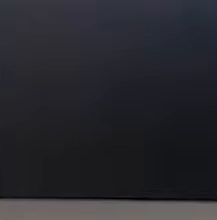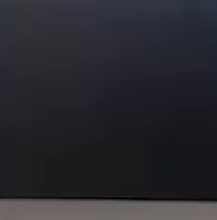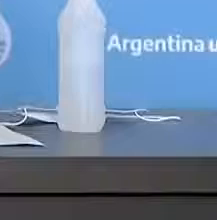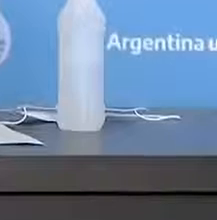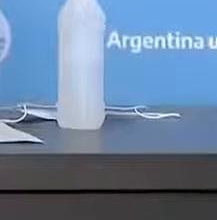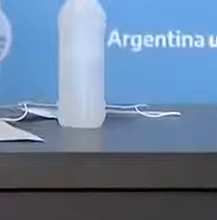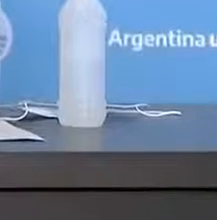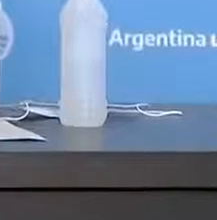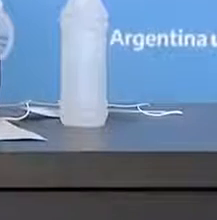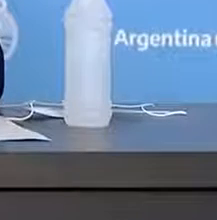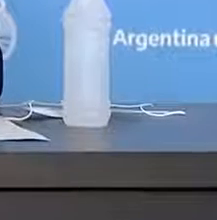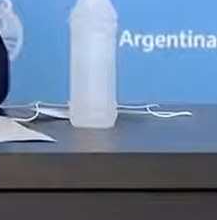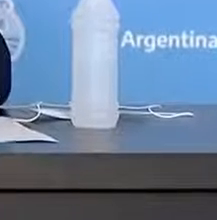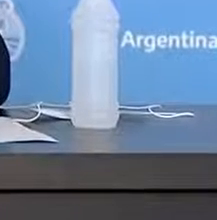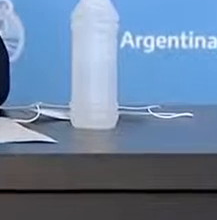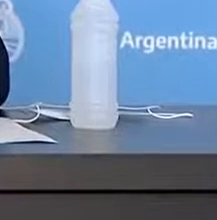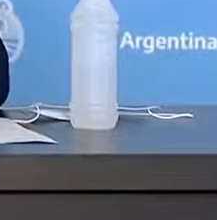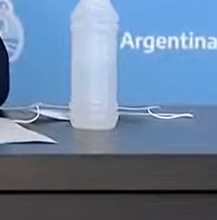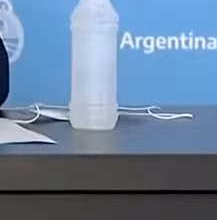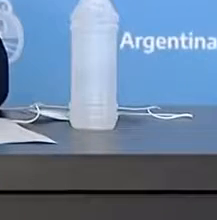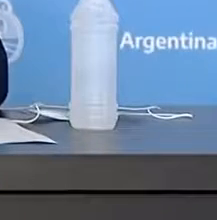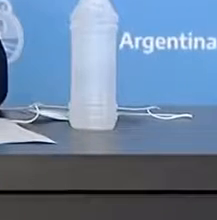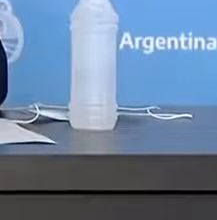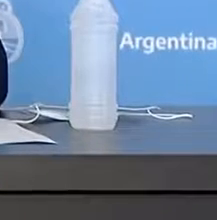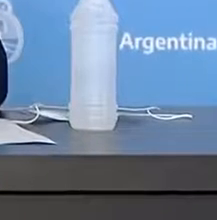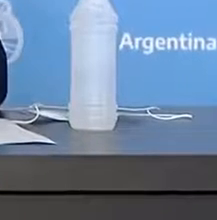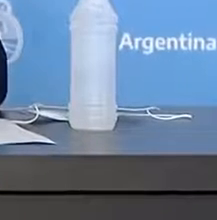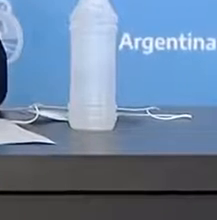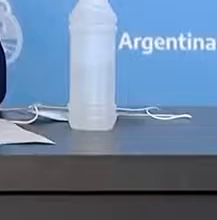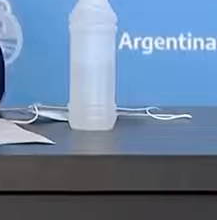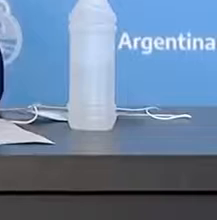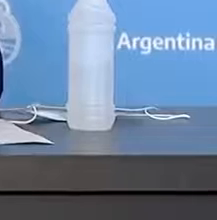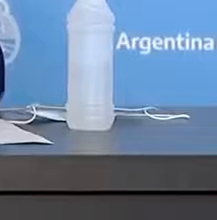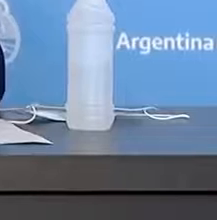Vamos a ampliar esto 21 días, o sea que